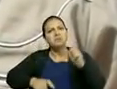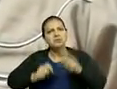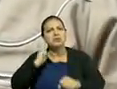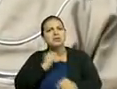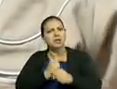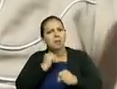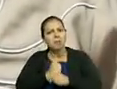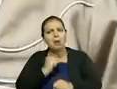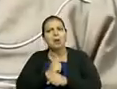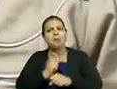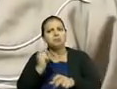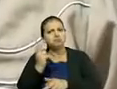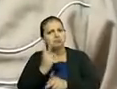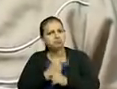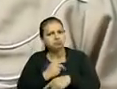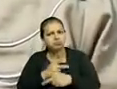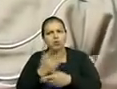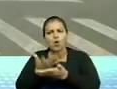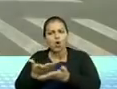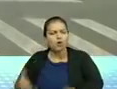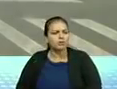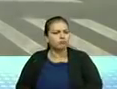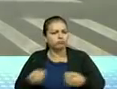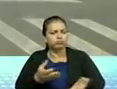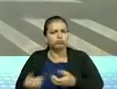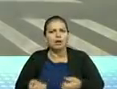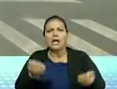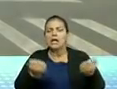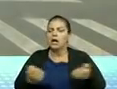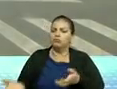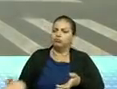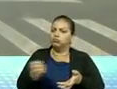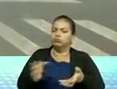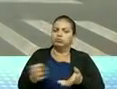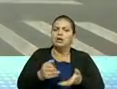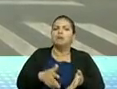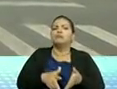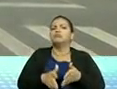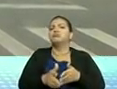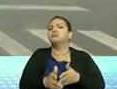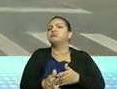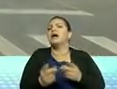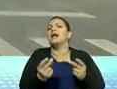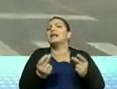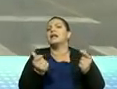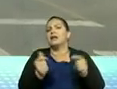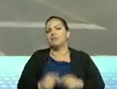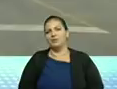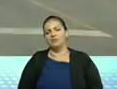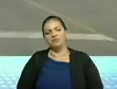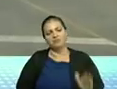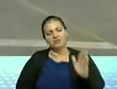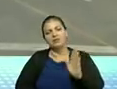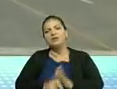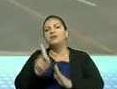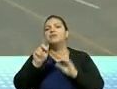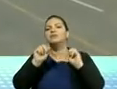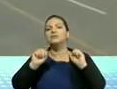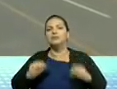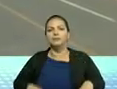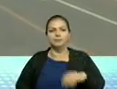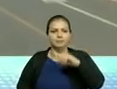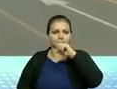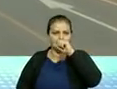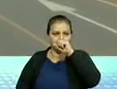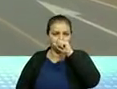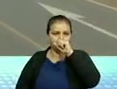Engunga y también de las comunidades cercanas, aledañas, hace que este circuito se vuelva tan importante para el desarrollo no solamente de Chanduy,